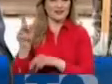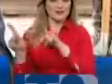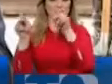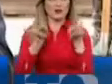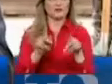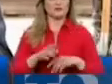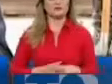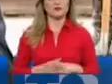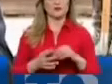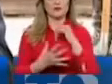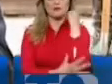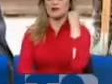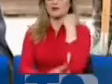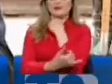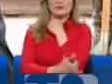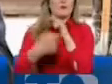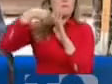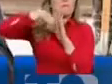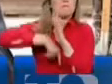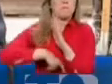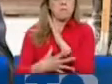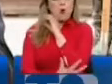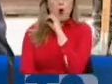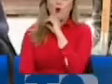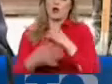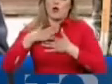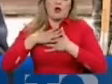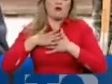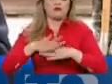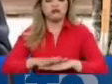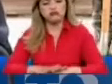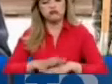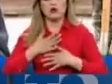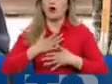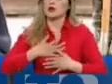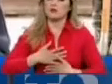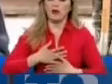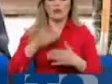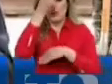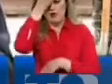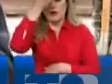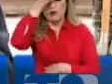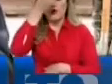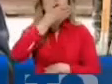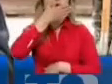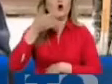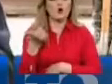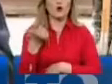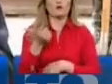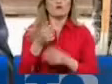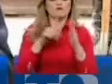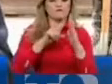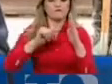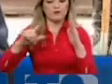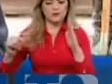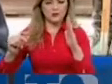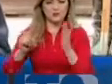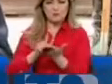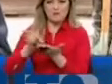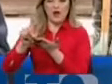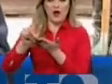más pobres y aliviar la deuda para los países de desarrollo. Y además, mejorar la arquitectura financiera y lograr